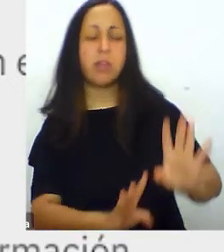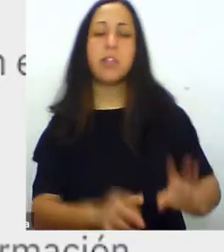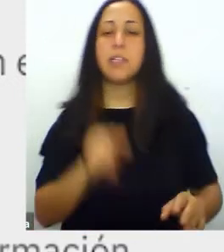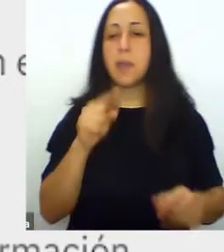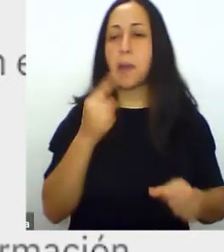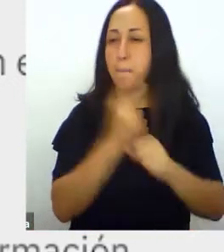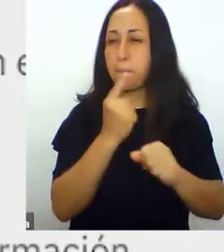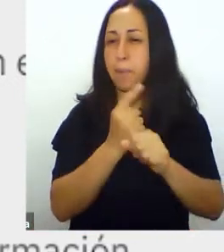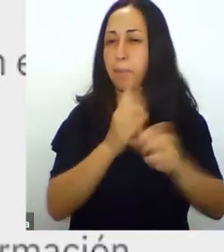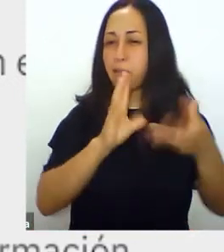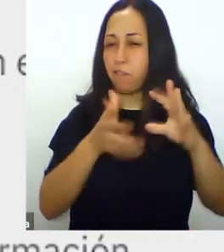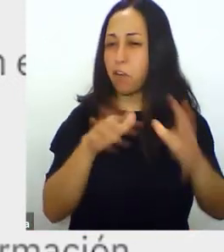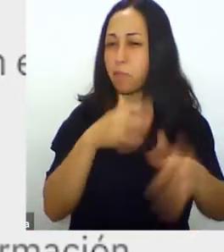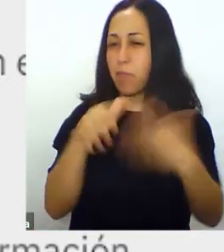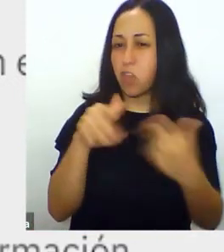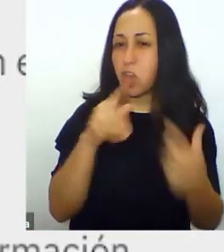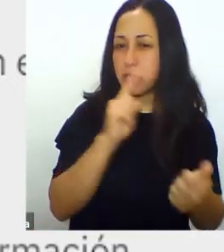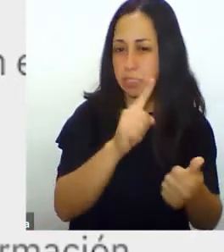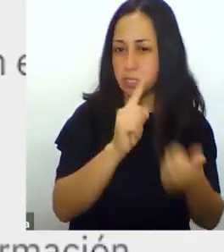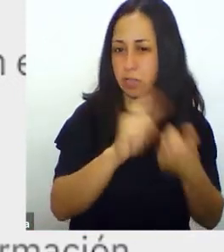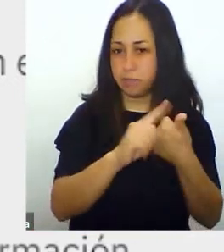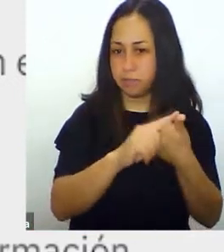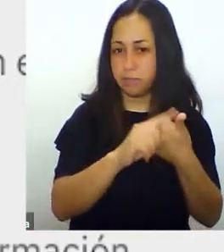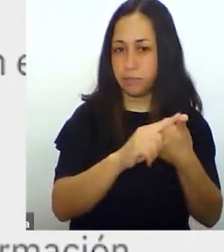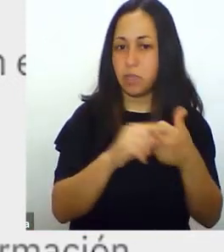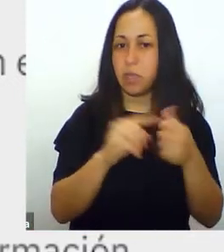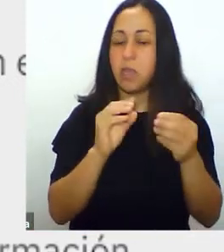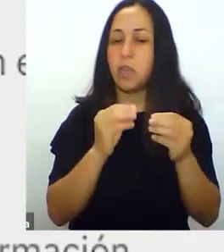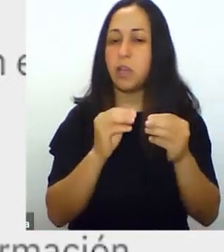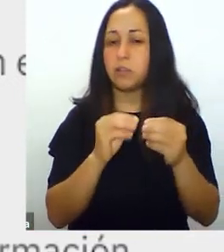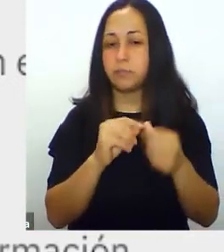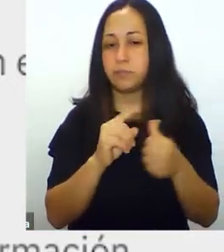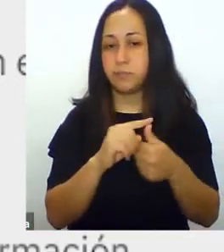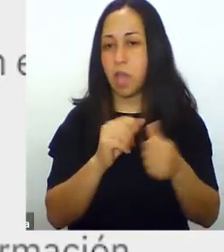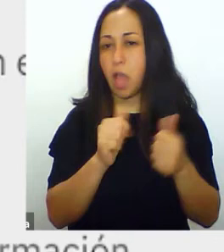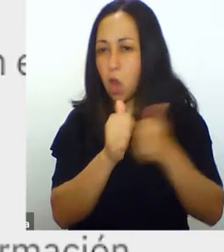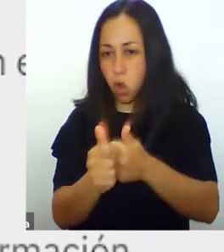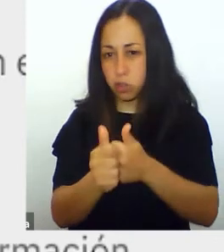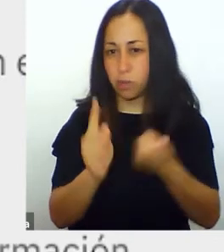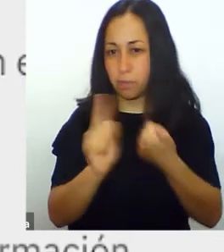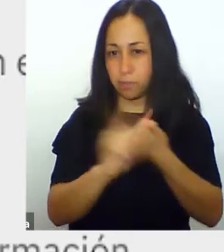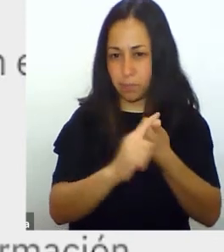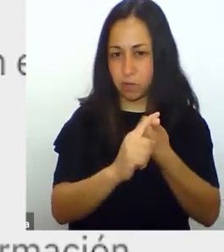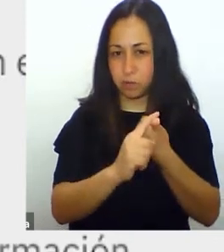Entonces ese sería el primer tipo de violencia que se da en esta situación, sería el caso de acoso.